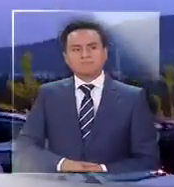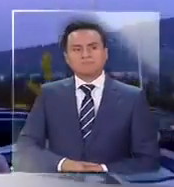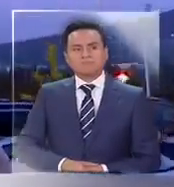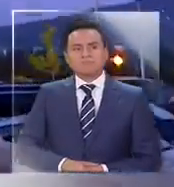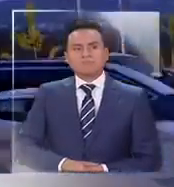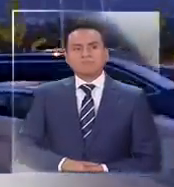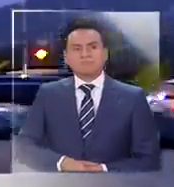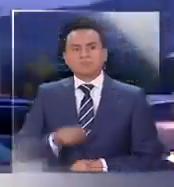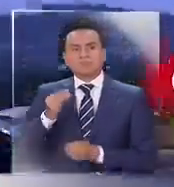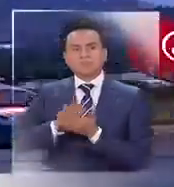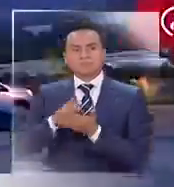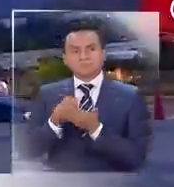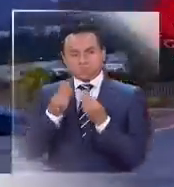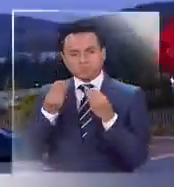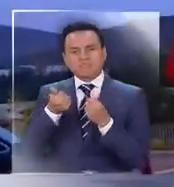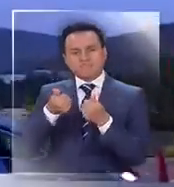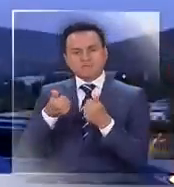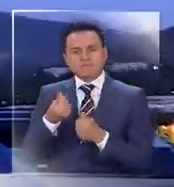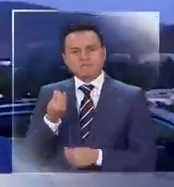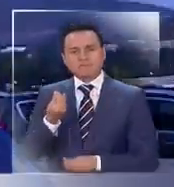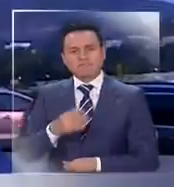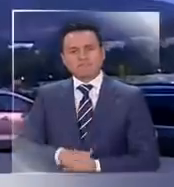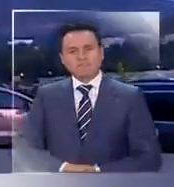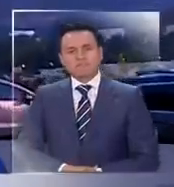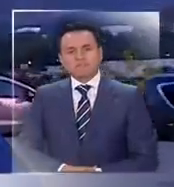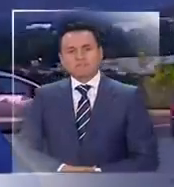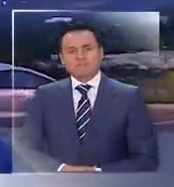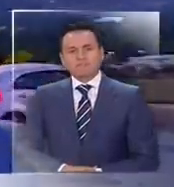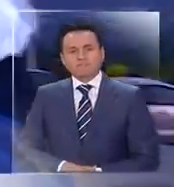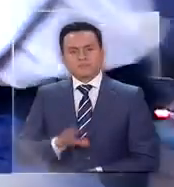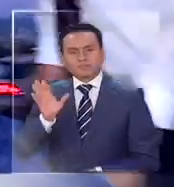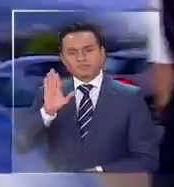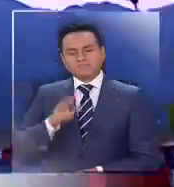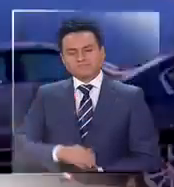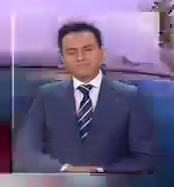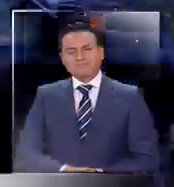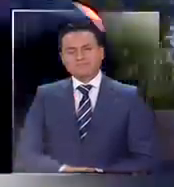Llega, señor, pórtate bien. Muy bien. Chao.